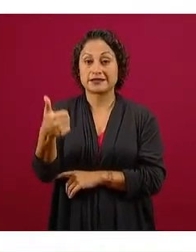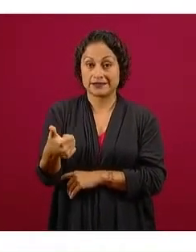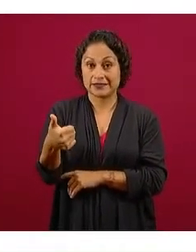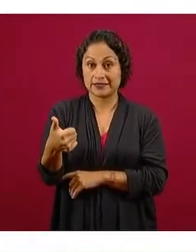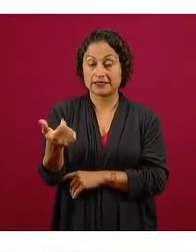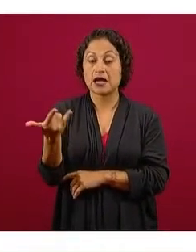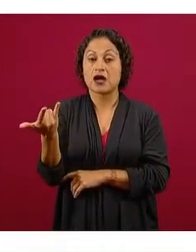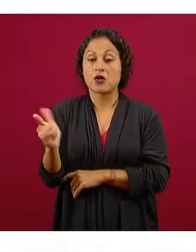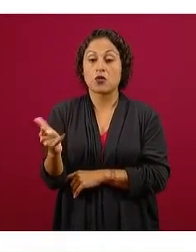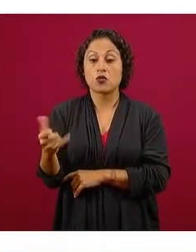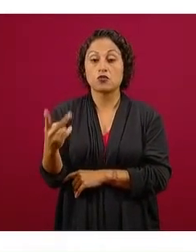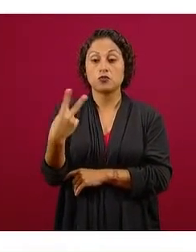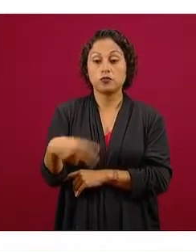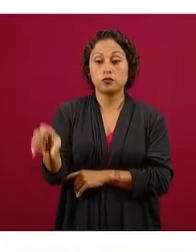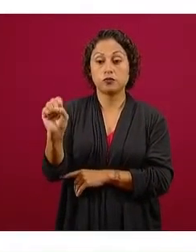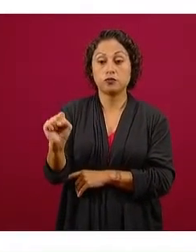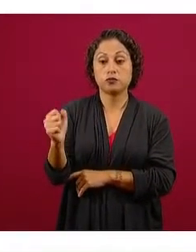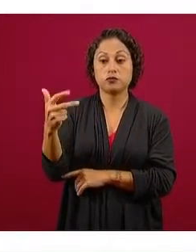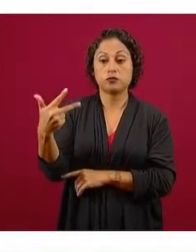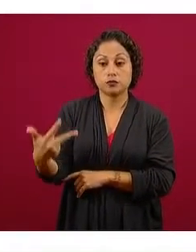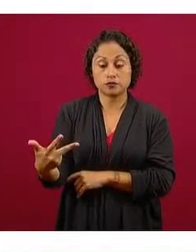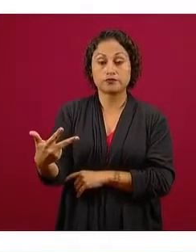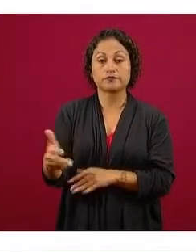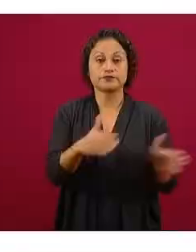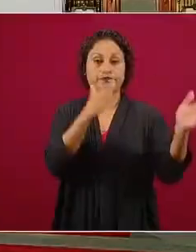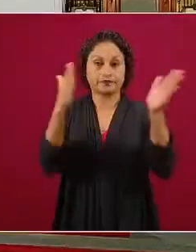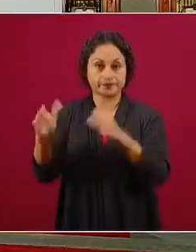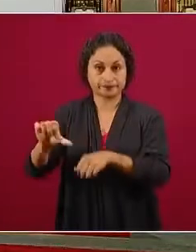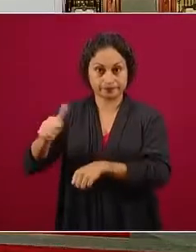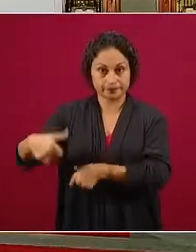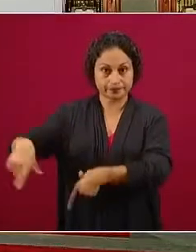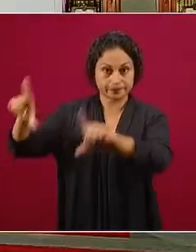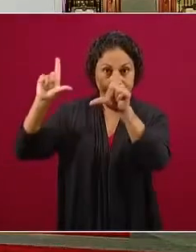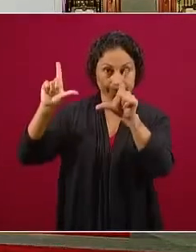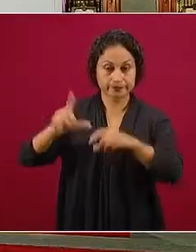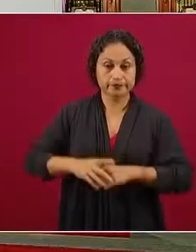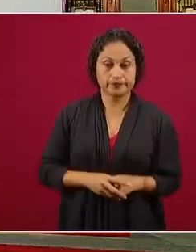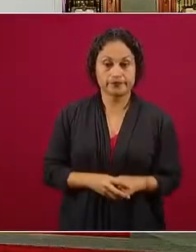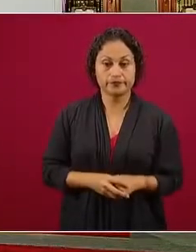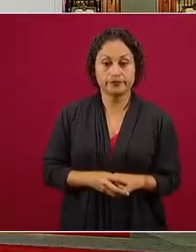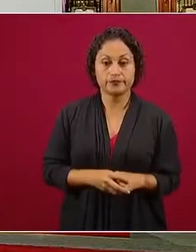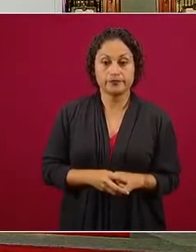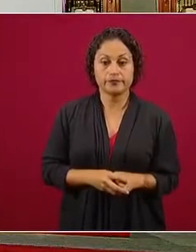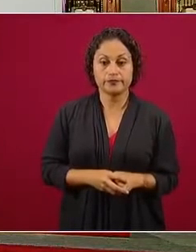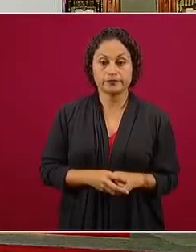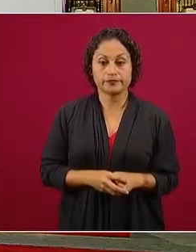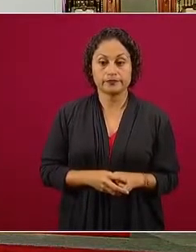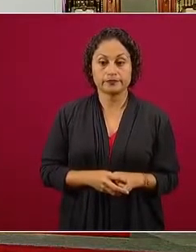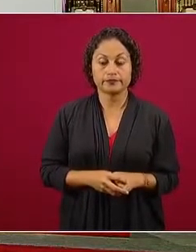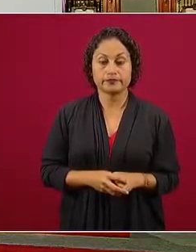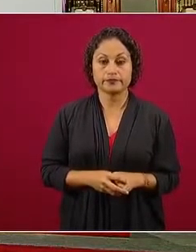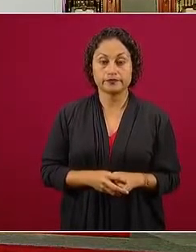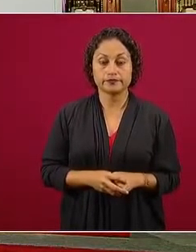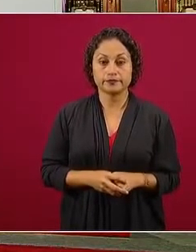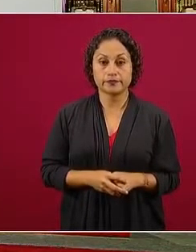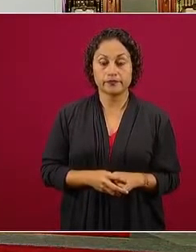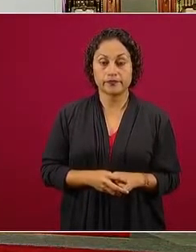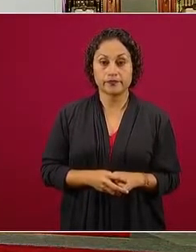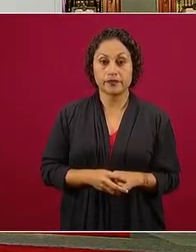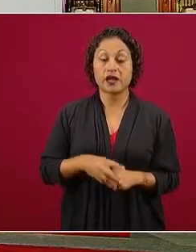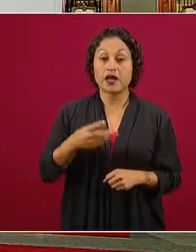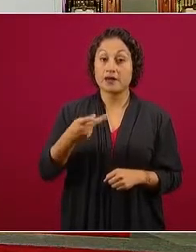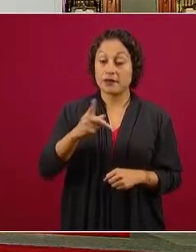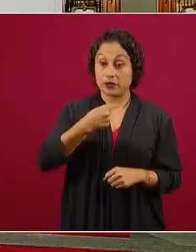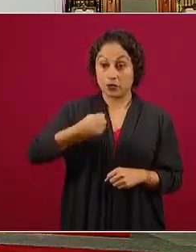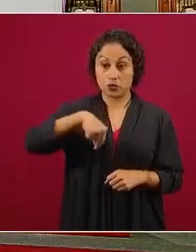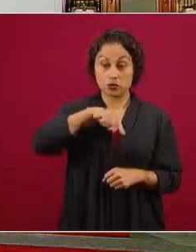en julio 268, y si pasamos a la siguiente lámina, lo que observamos